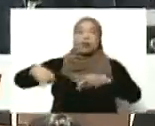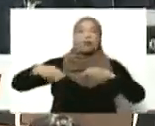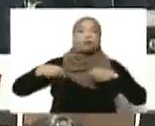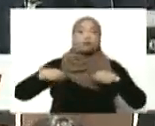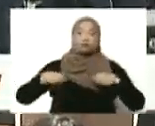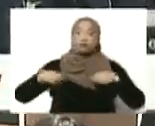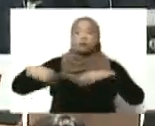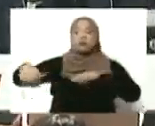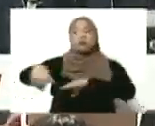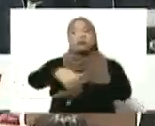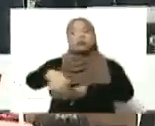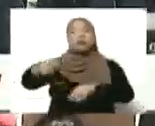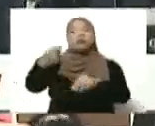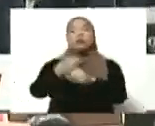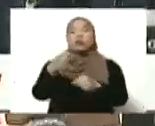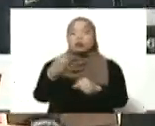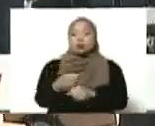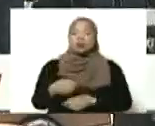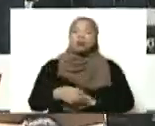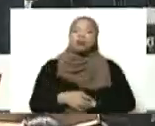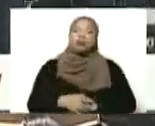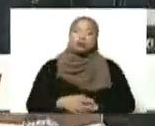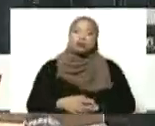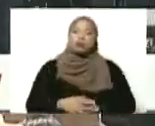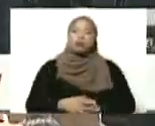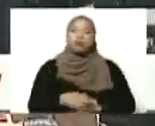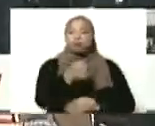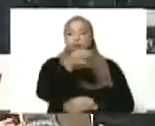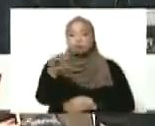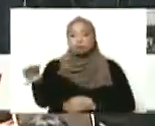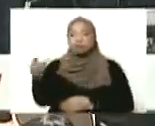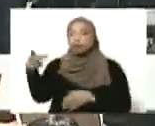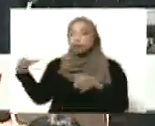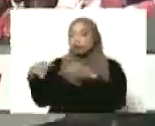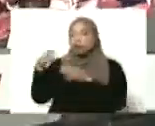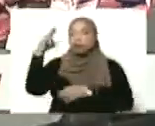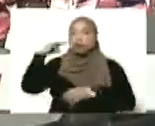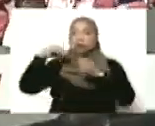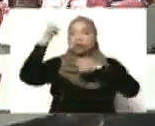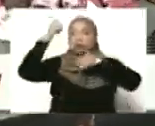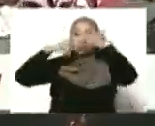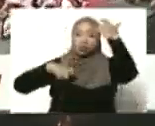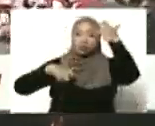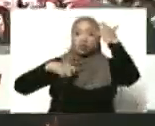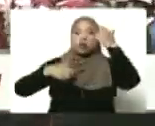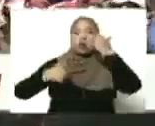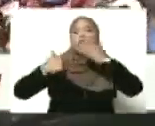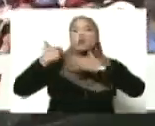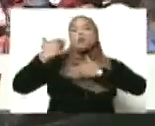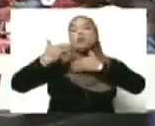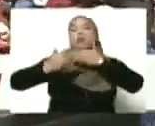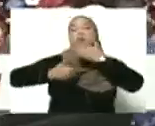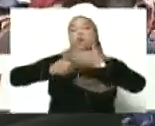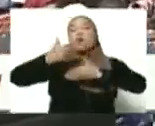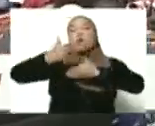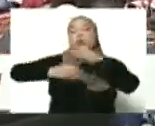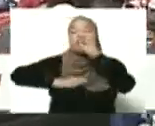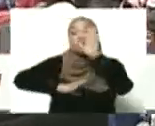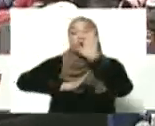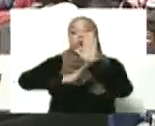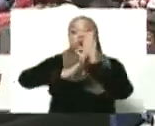Jefes de calle extraordinarios. Jefe de UVC extraordinario, pero seguimos avanzando. Debemos